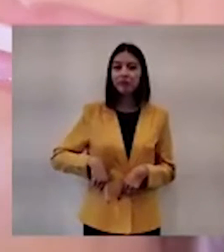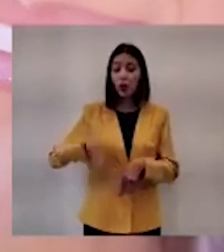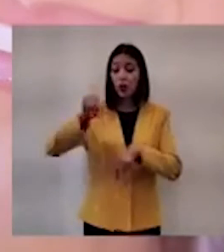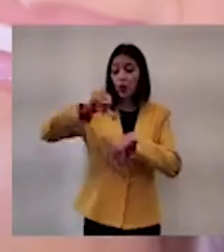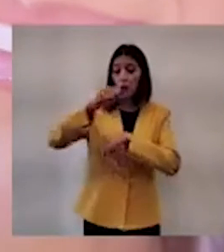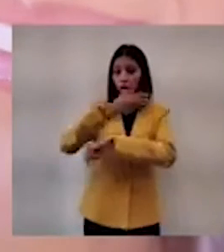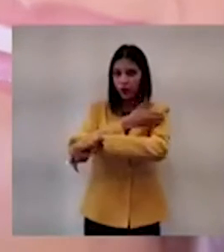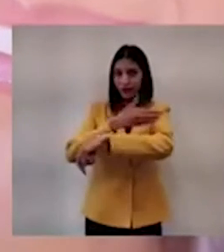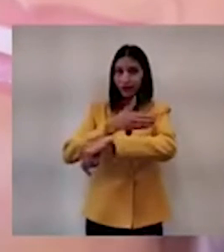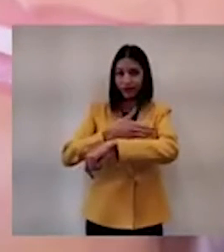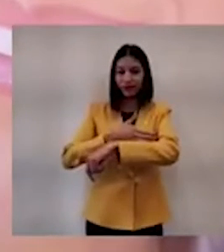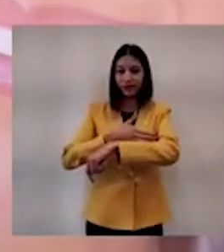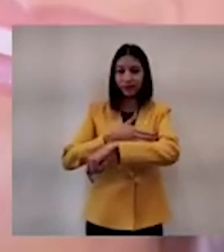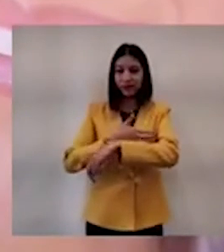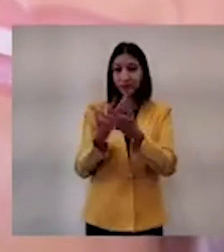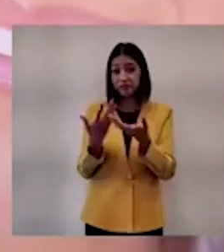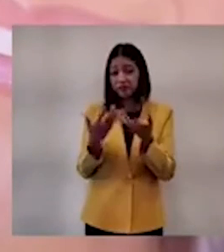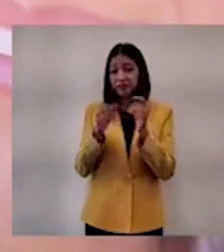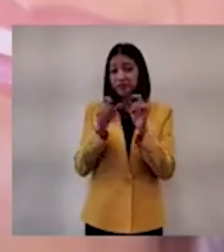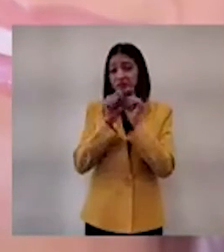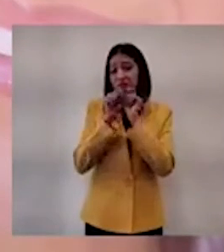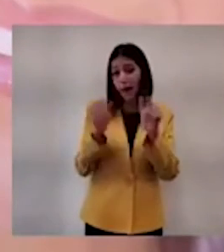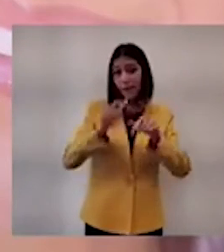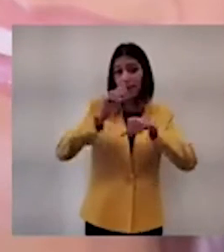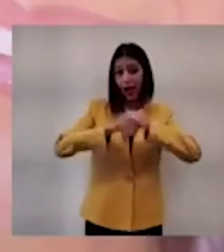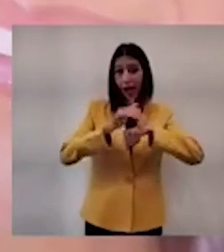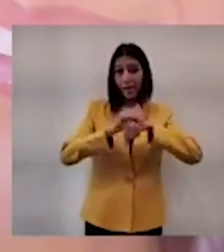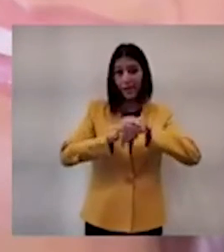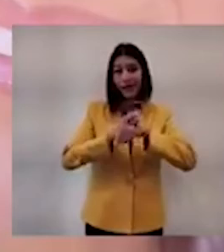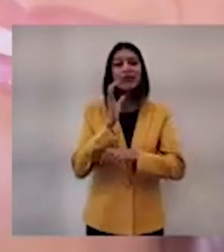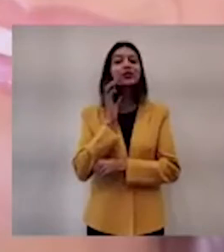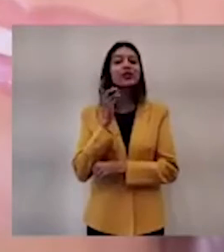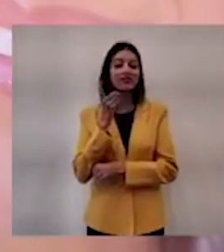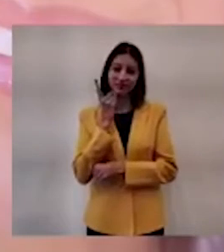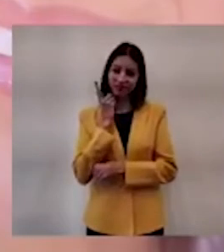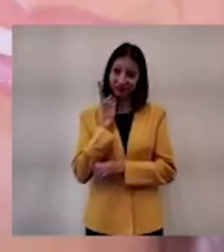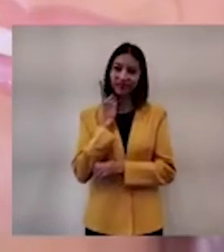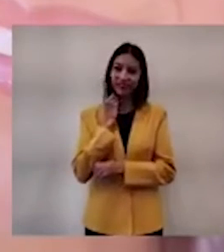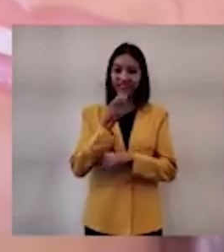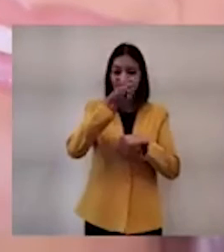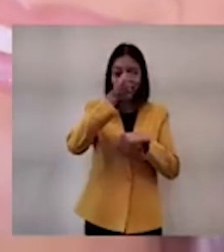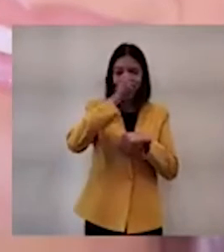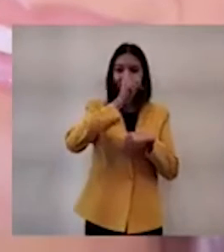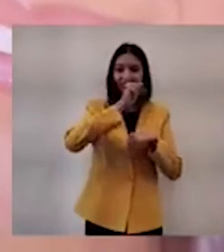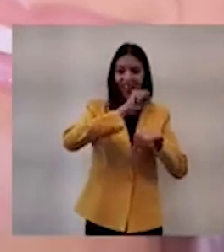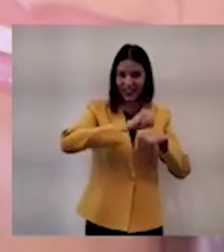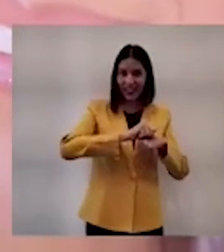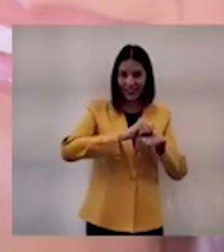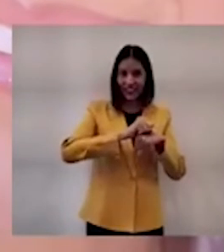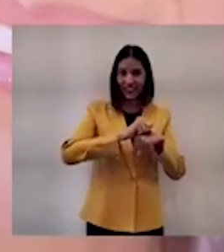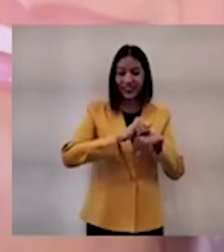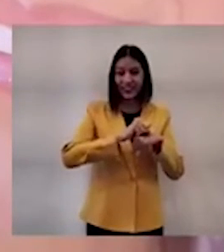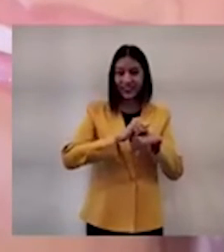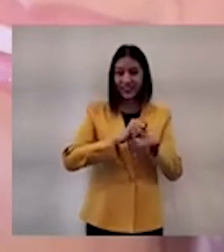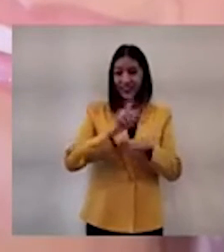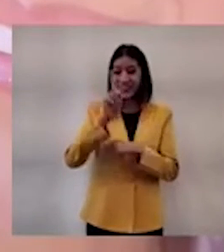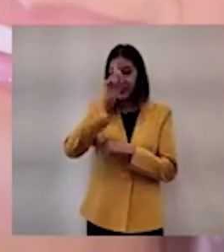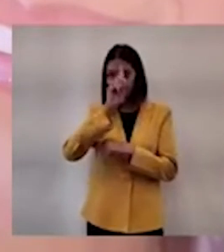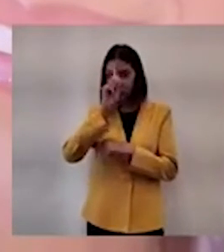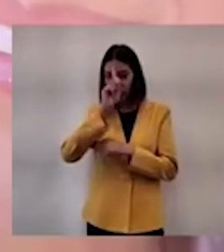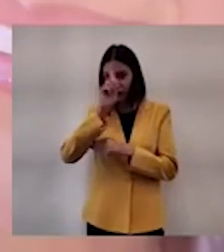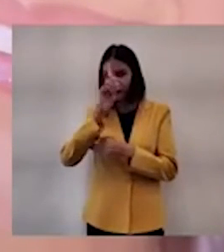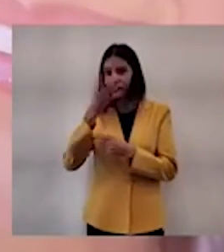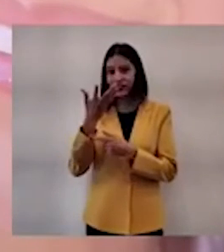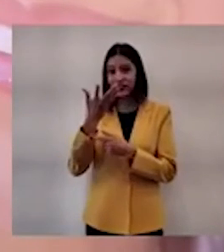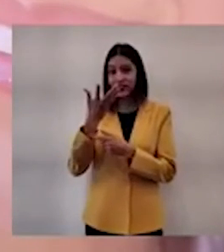de atenderse de manera inmediata todas y cada una de las iniciativas y reformas que coadyuven a detener y